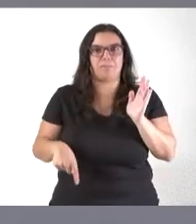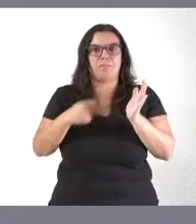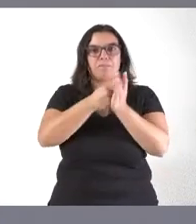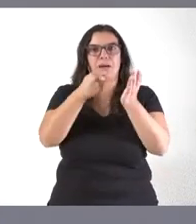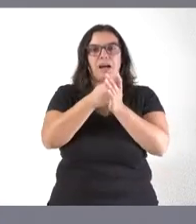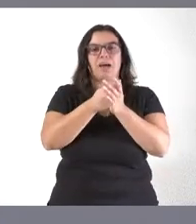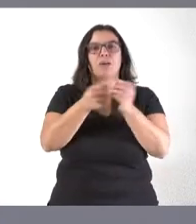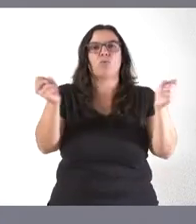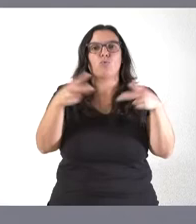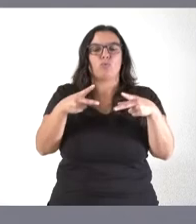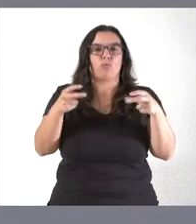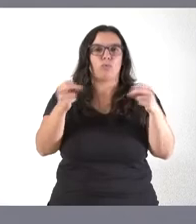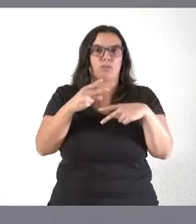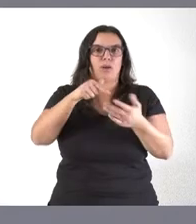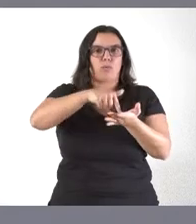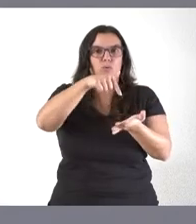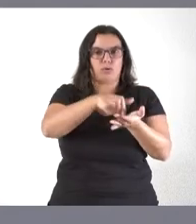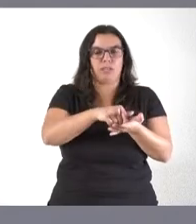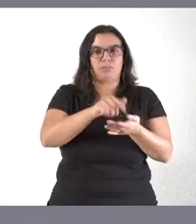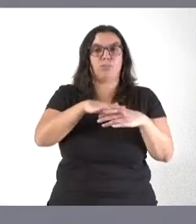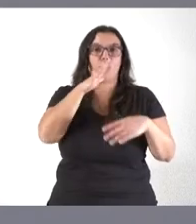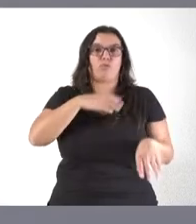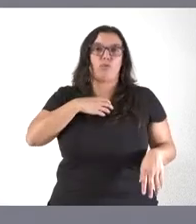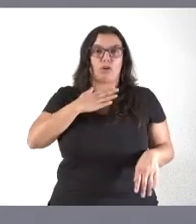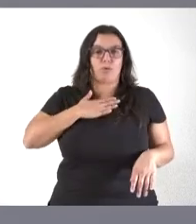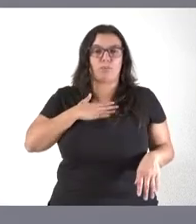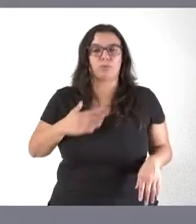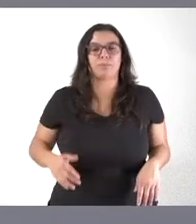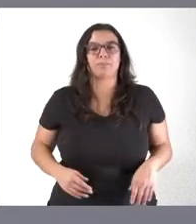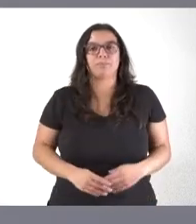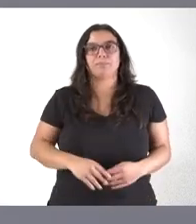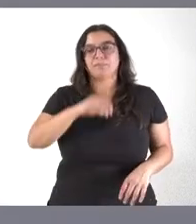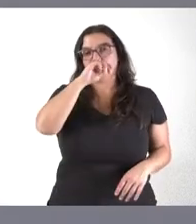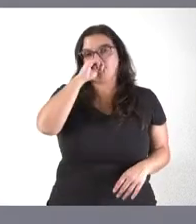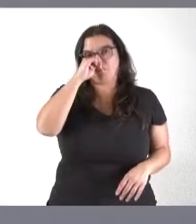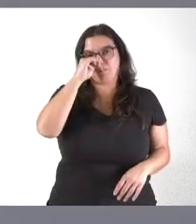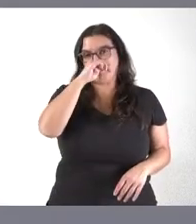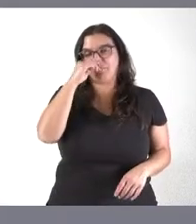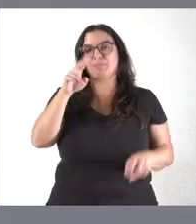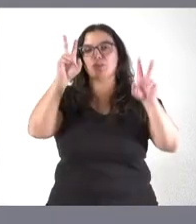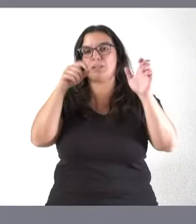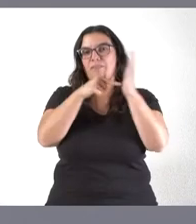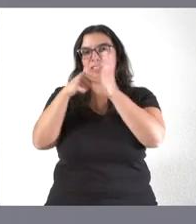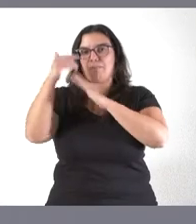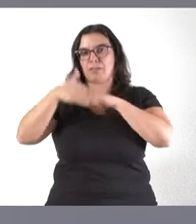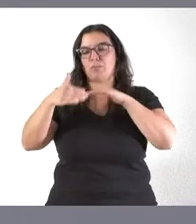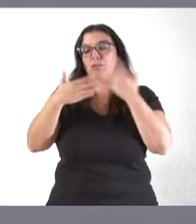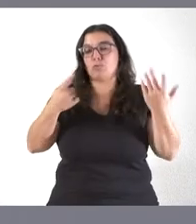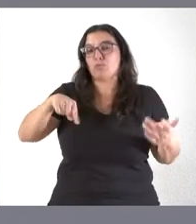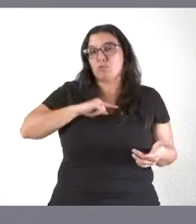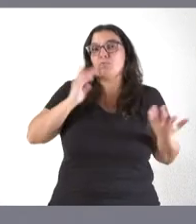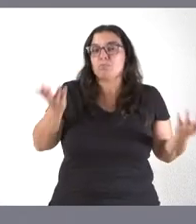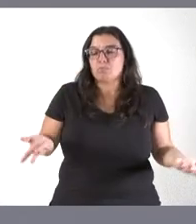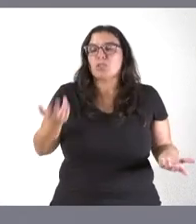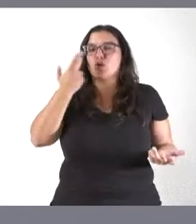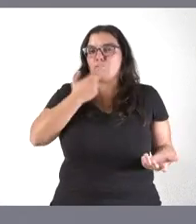cuotas de seguridad social por los empleados públicos que tiene nuestra comunidad Autónoma Esto es lo que tiene que ver con las fechas por tanto nuestra idea y